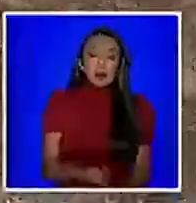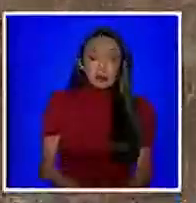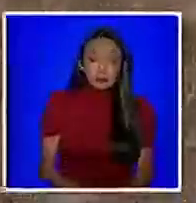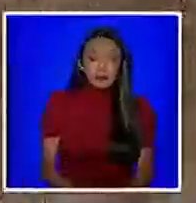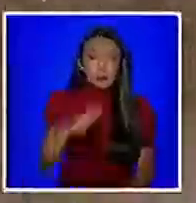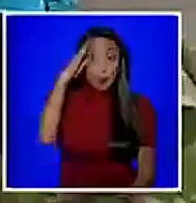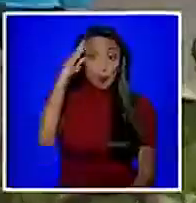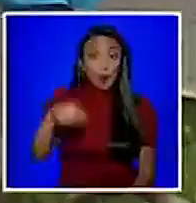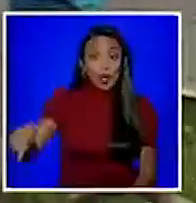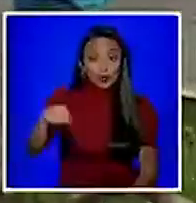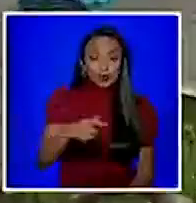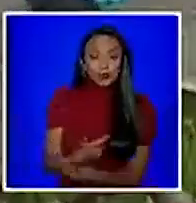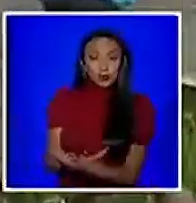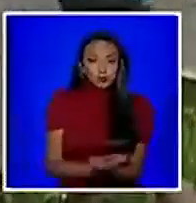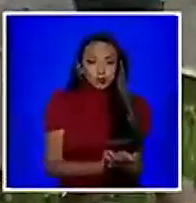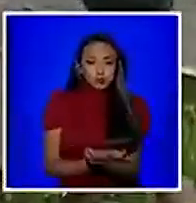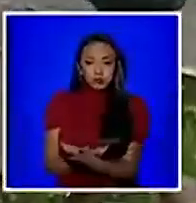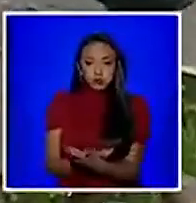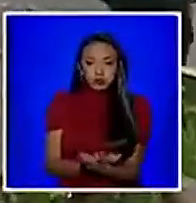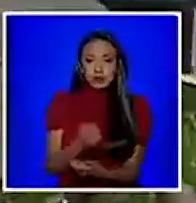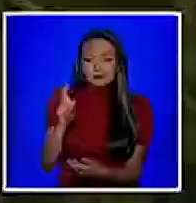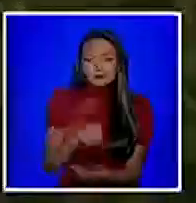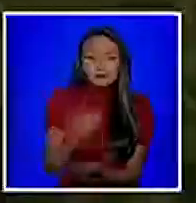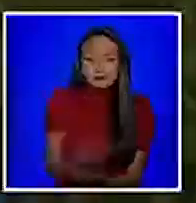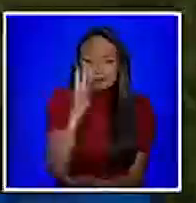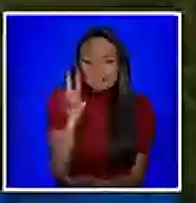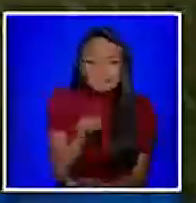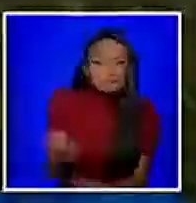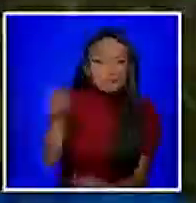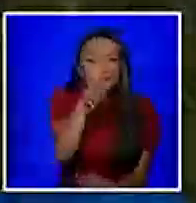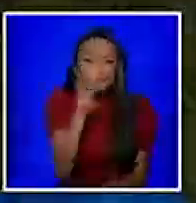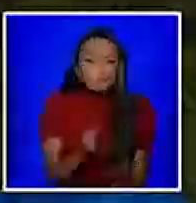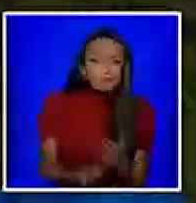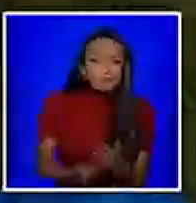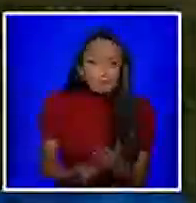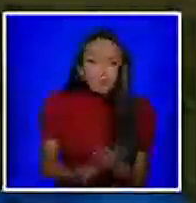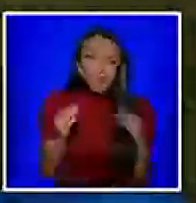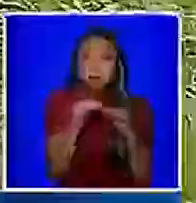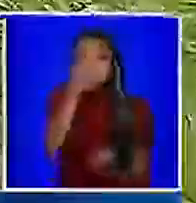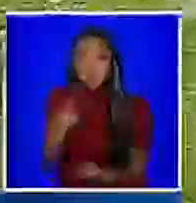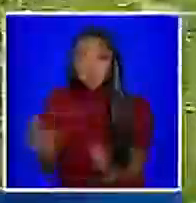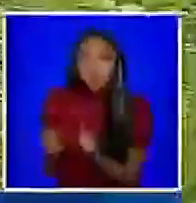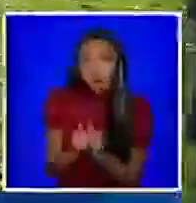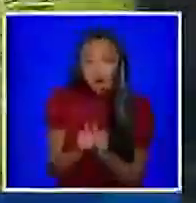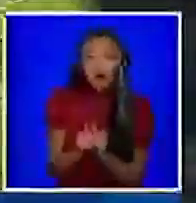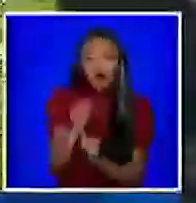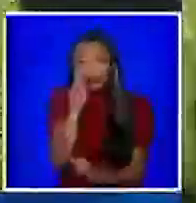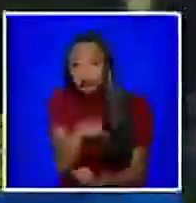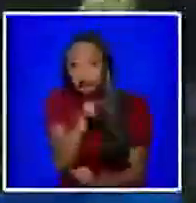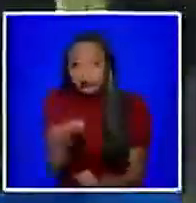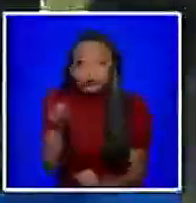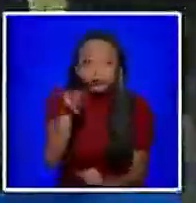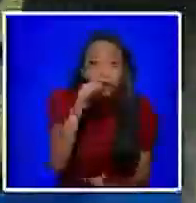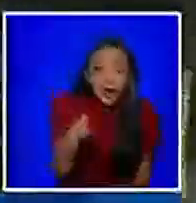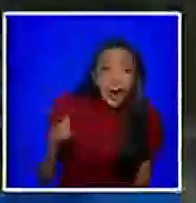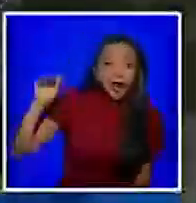policía y cuerpo de bomberos llegaron hasta el lugar para verificar los deslizamientos y con los moradores de la zona llegaron hasta la parte alta